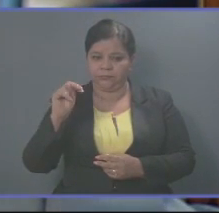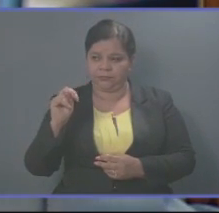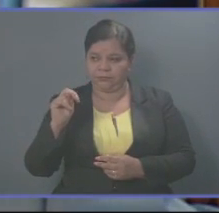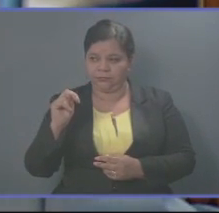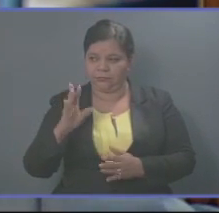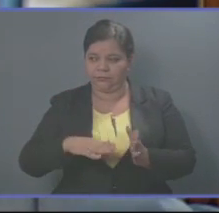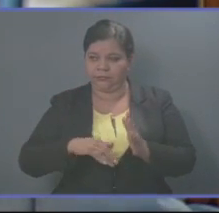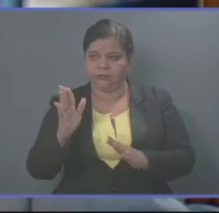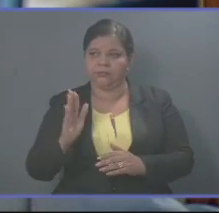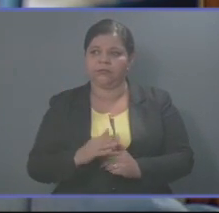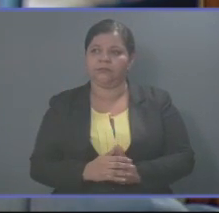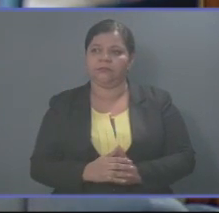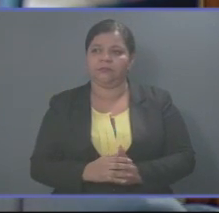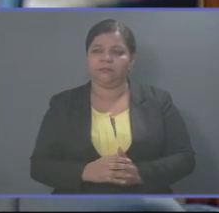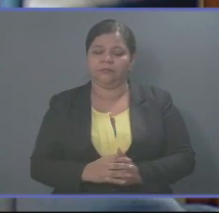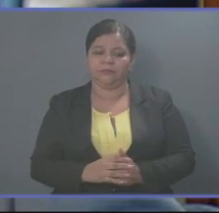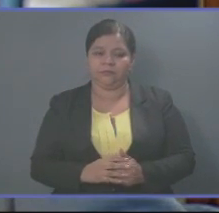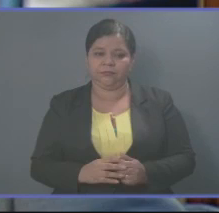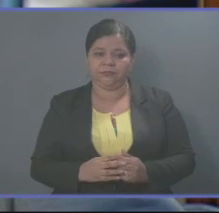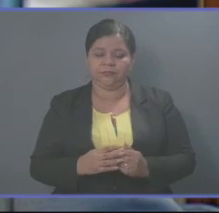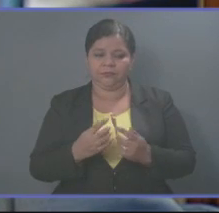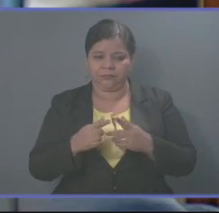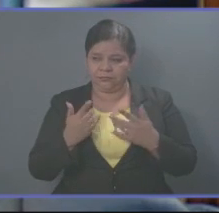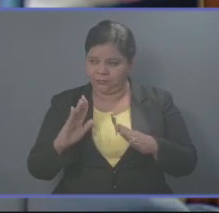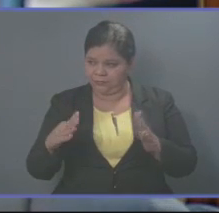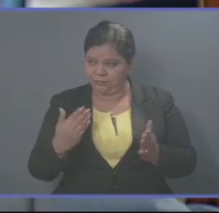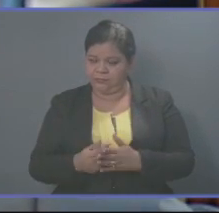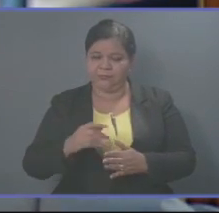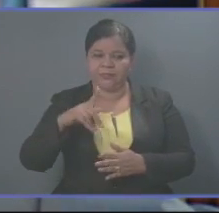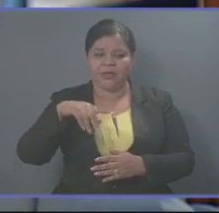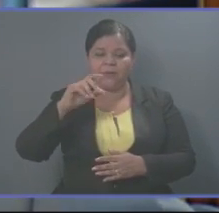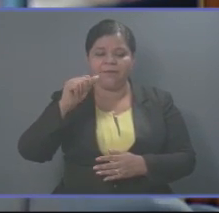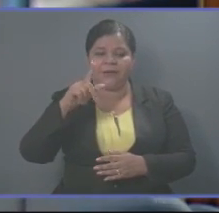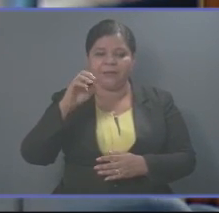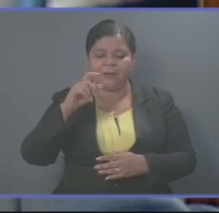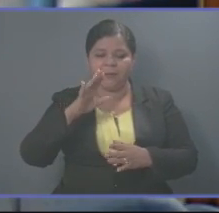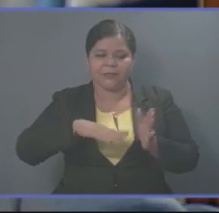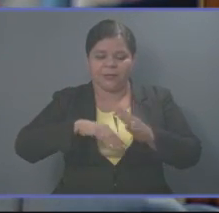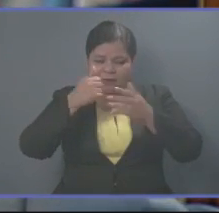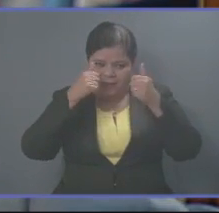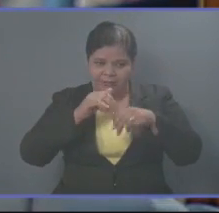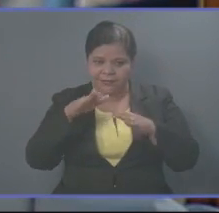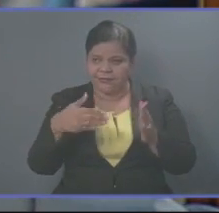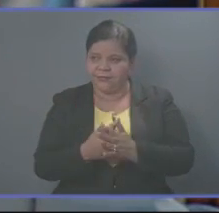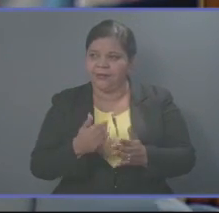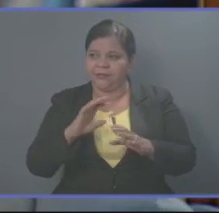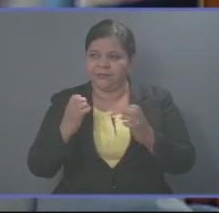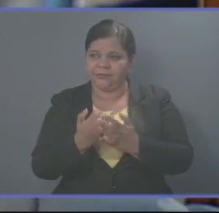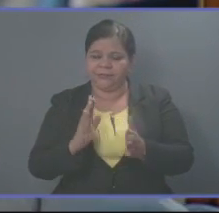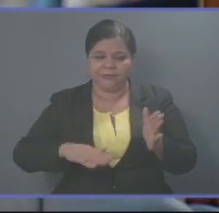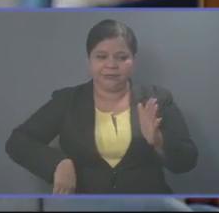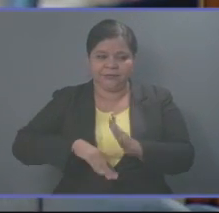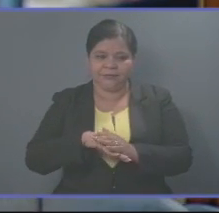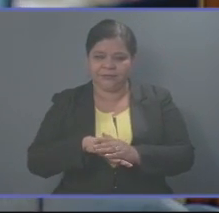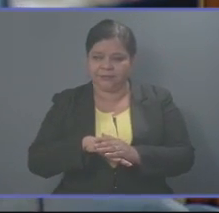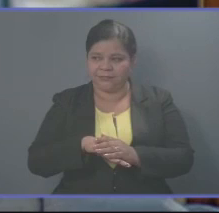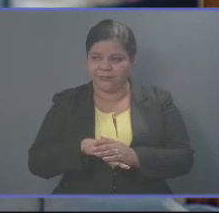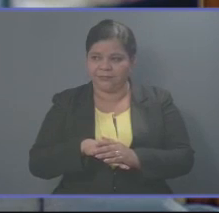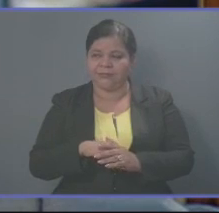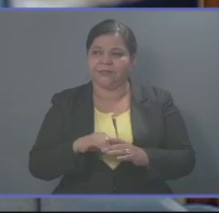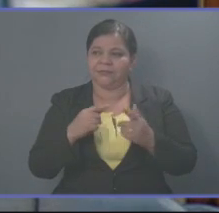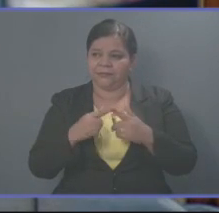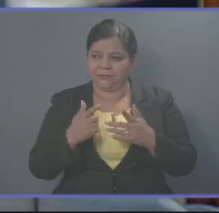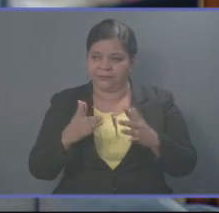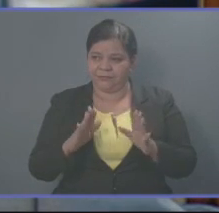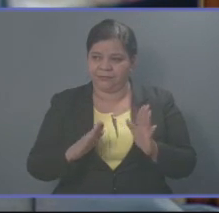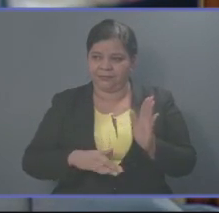Platense le dio mucho a este fútbol, Platense le ha dado gloria al fútbol salvadoreño y